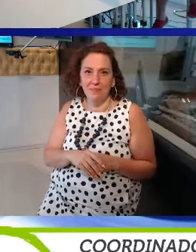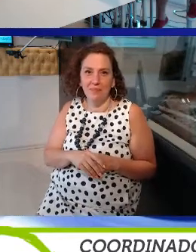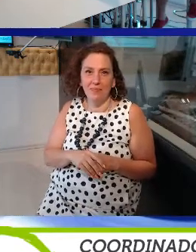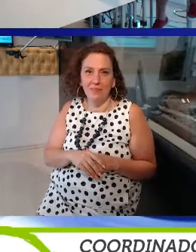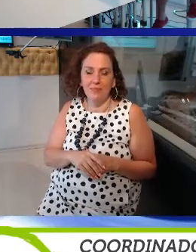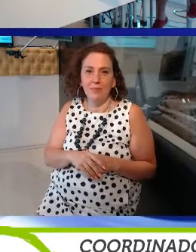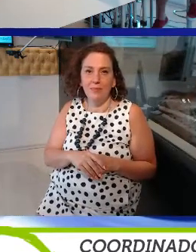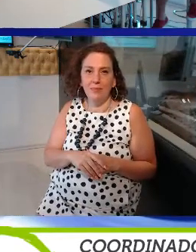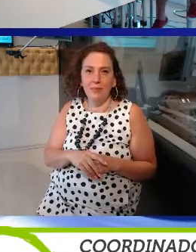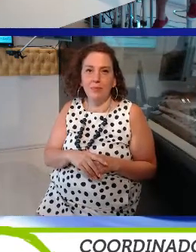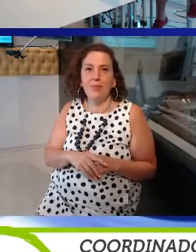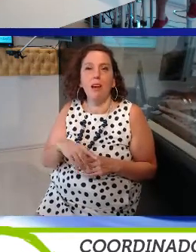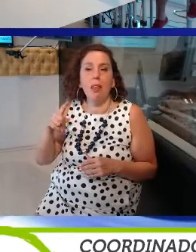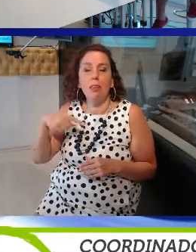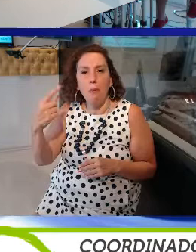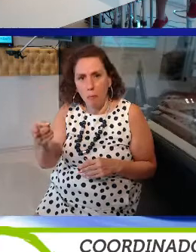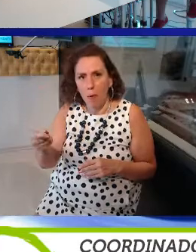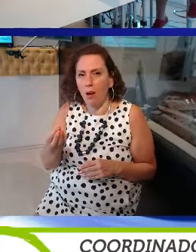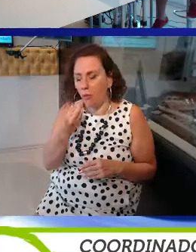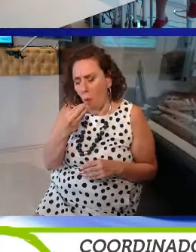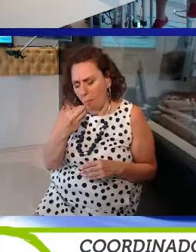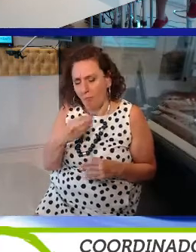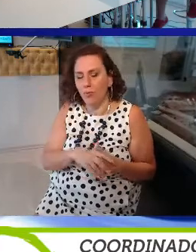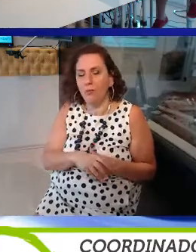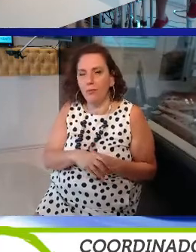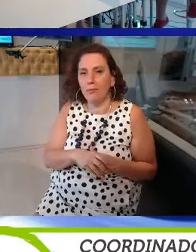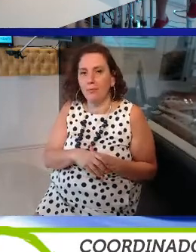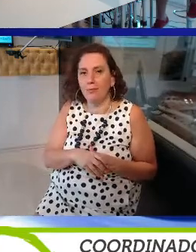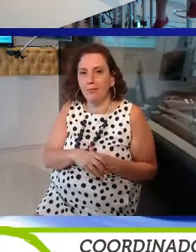comimos hamburguesas, papafichas, una coca.